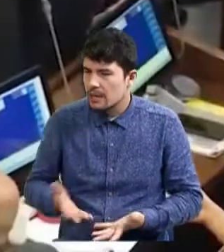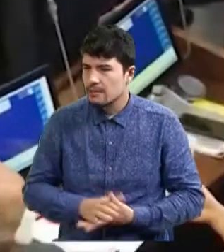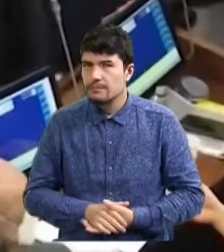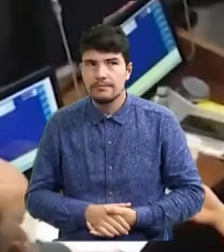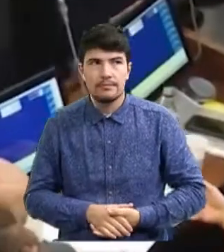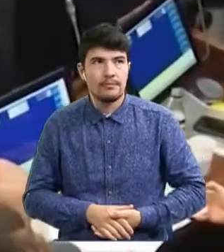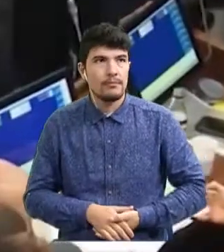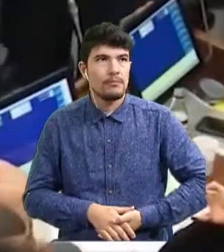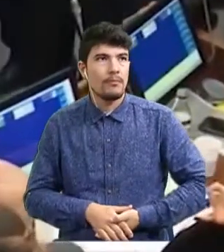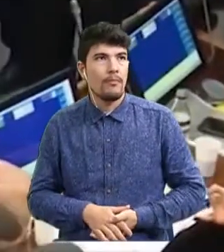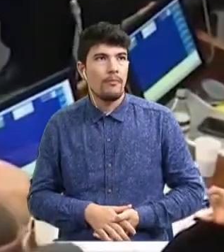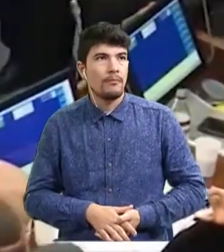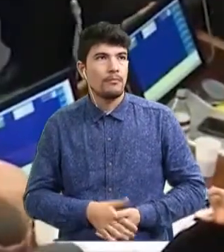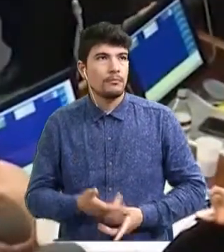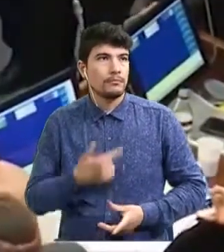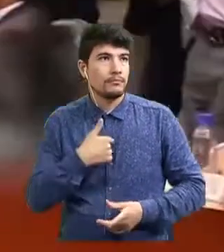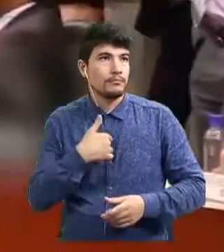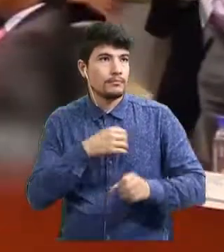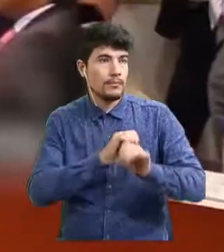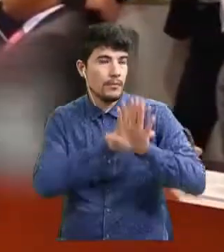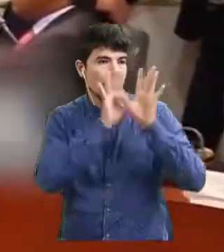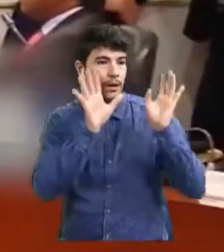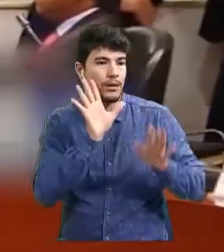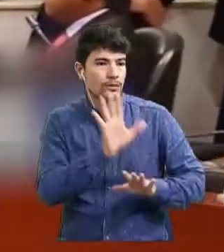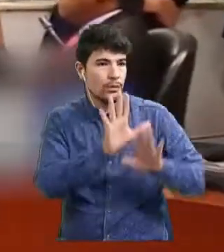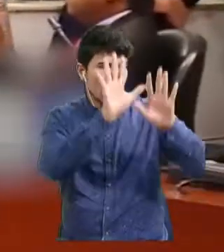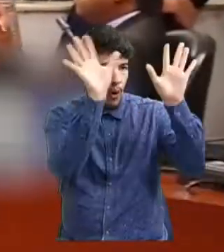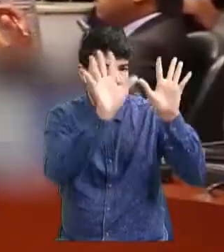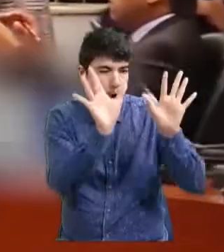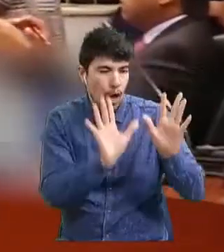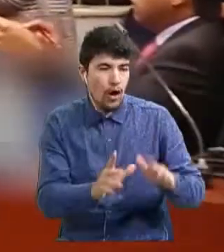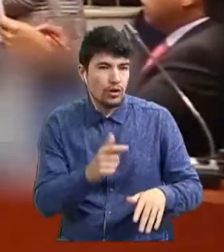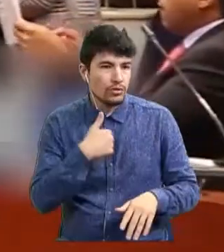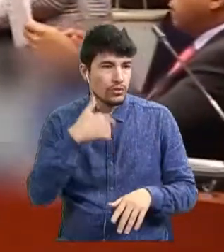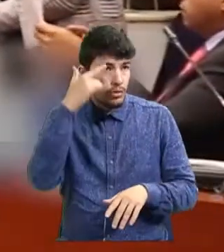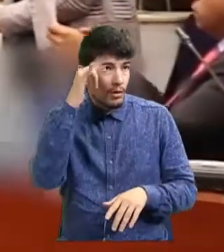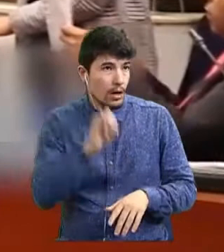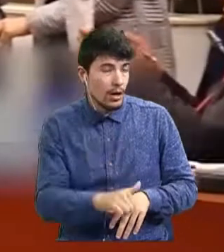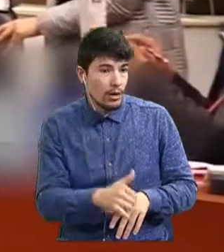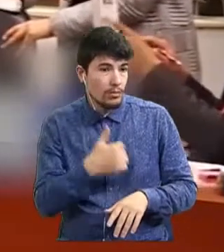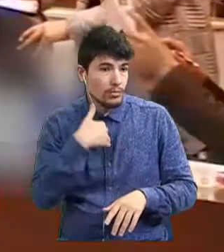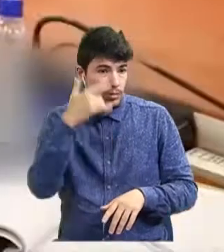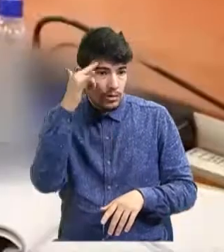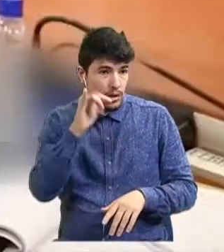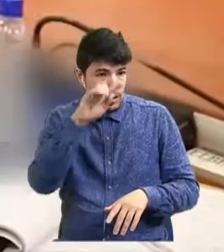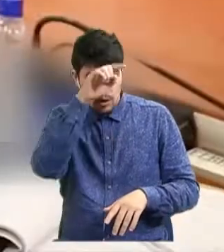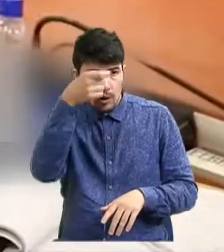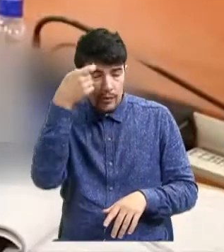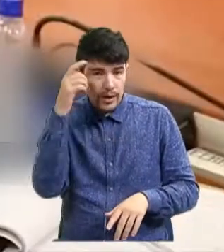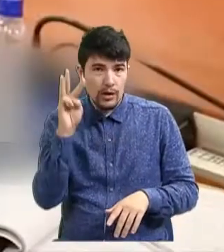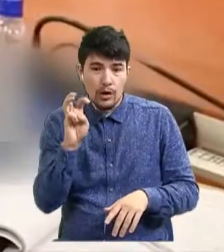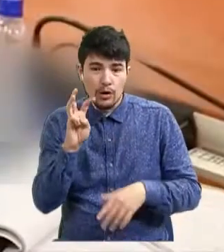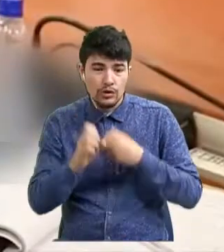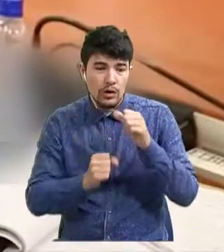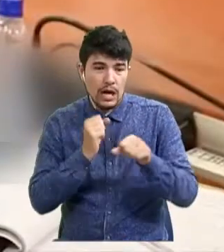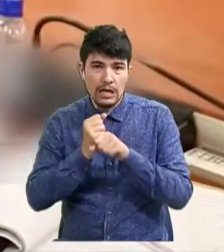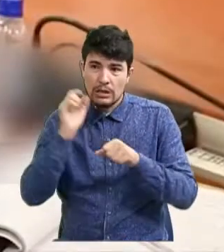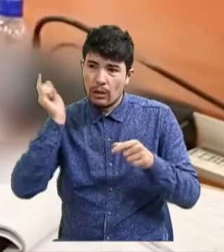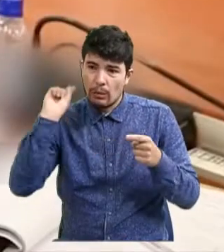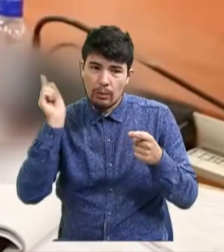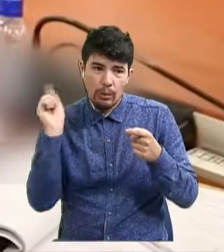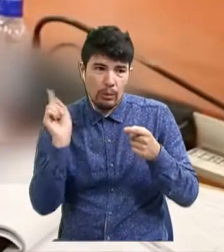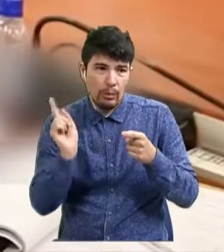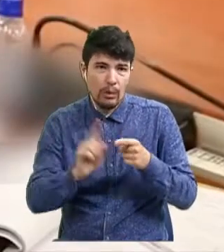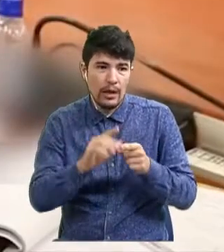¿Cuál de los dos? Bueno, yo soy claro, yo creo que es una cortina de humo. Yo creo que el gobierno descuidó por todos estos años